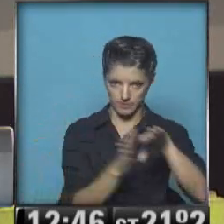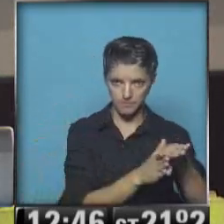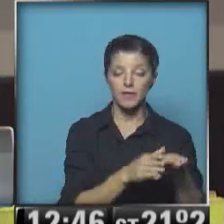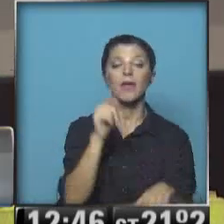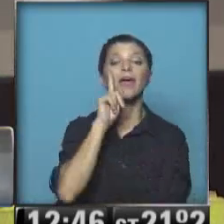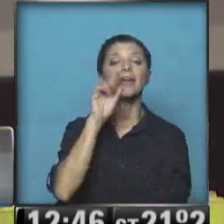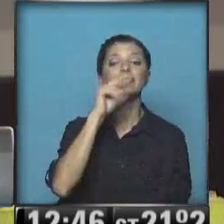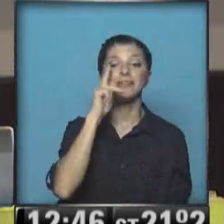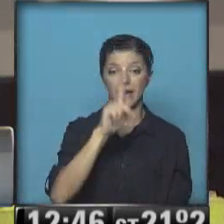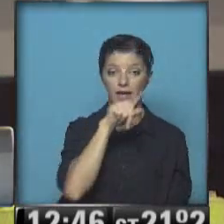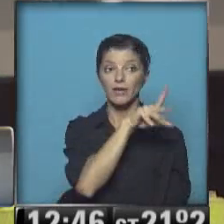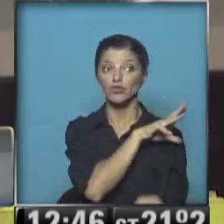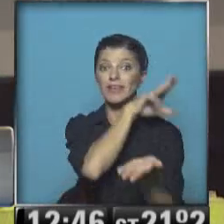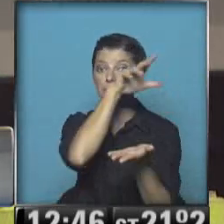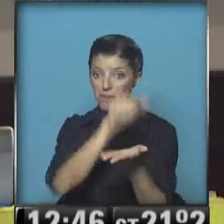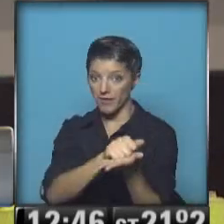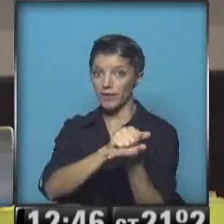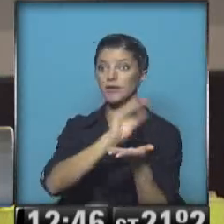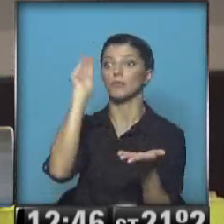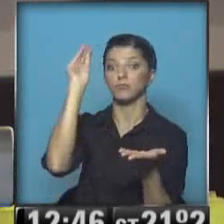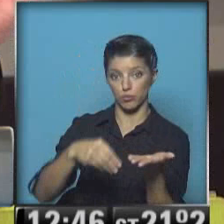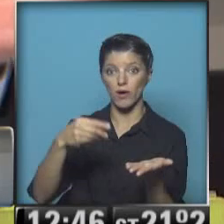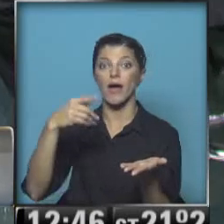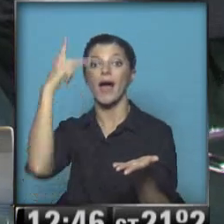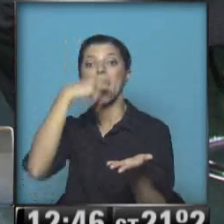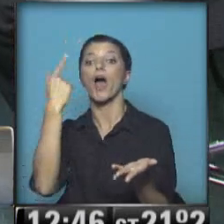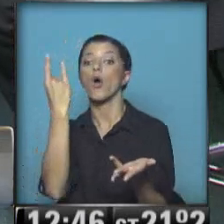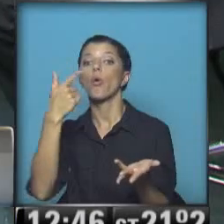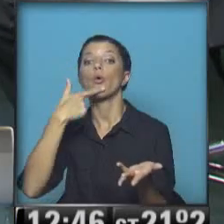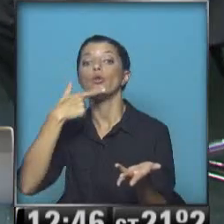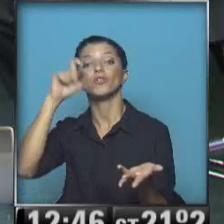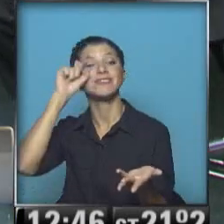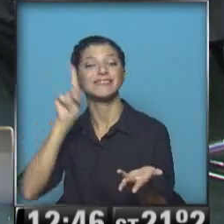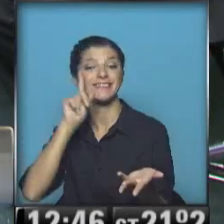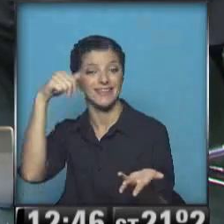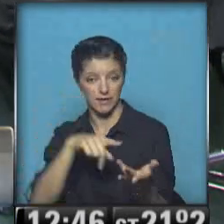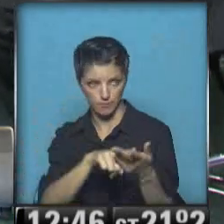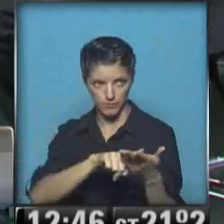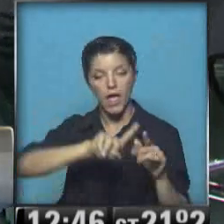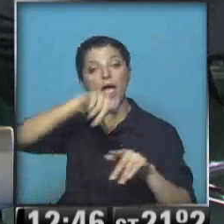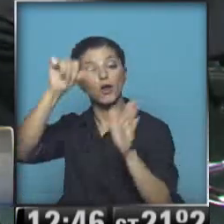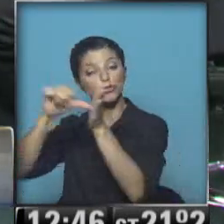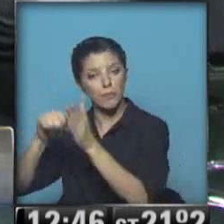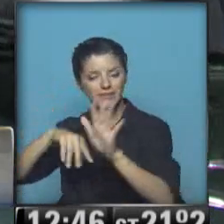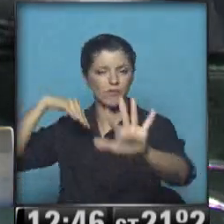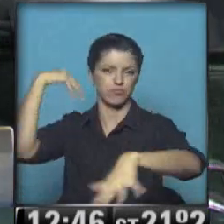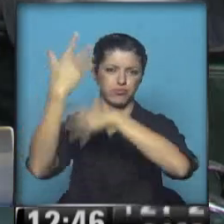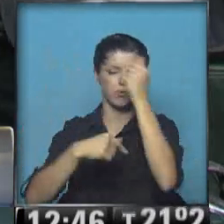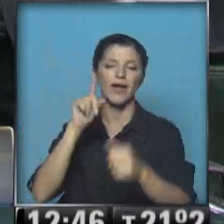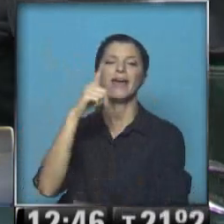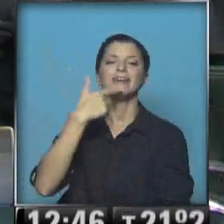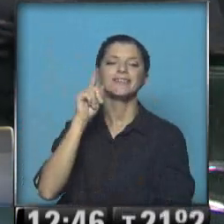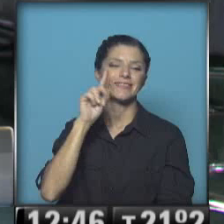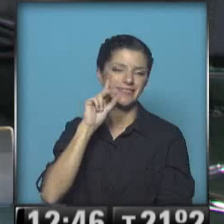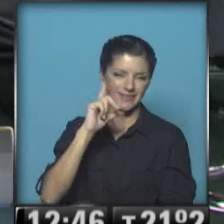ellos invaden y derrocan a saddam hussein en los otros países hubo revueltas en Siria en Libia en